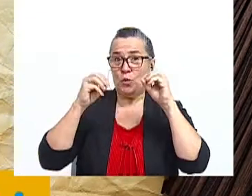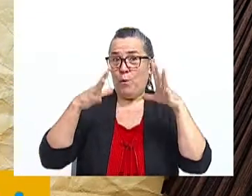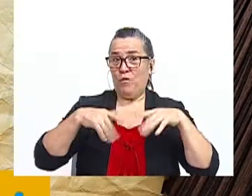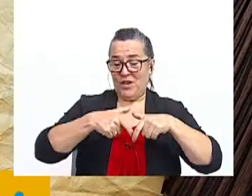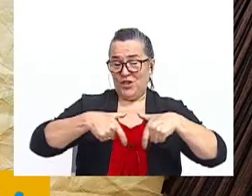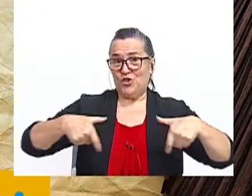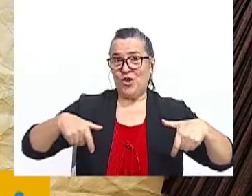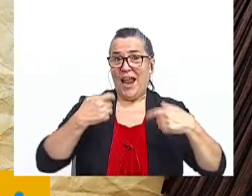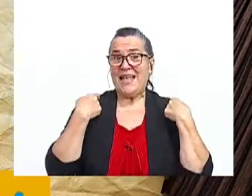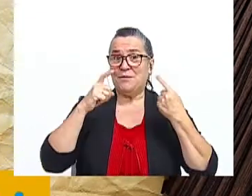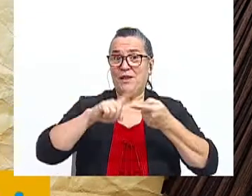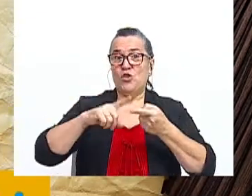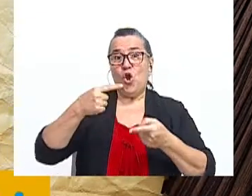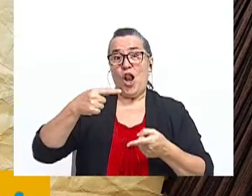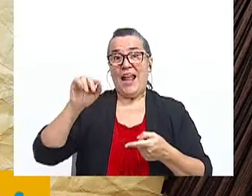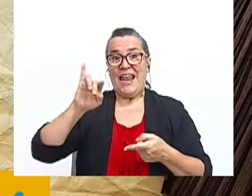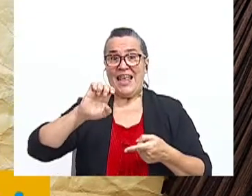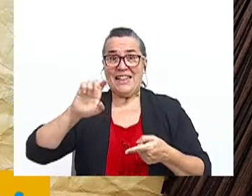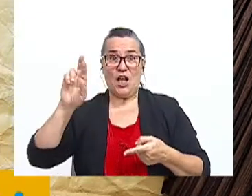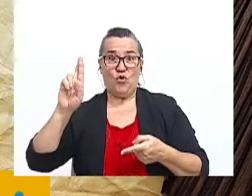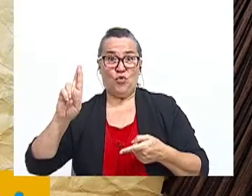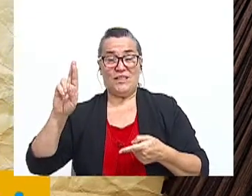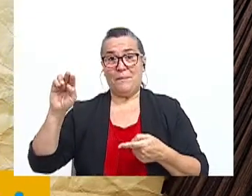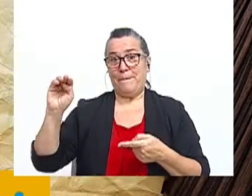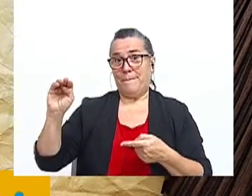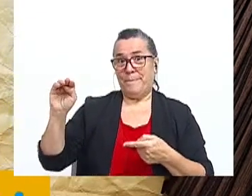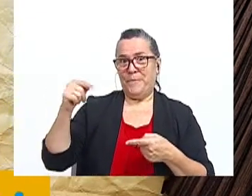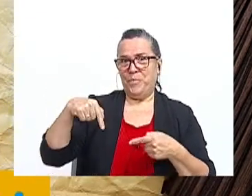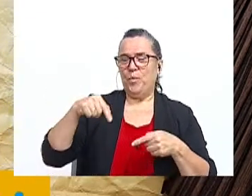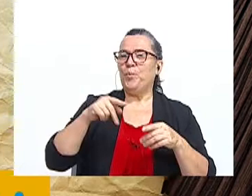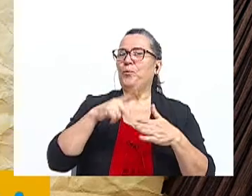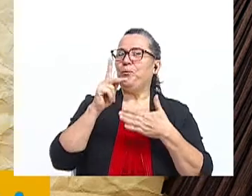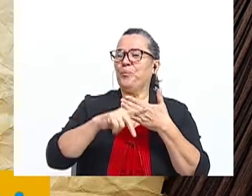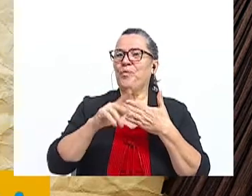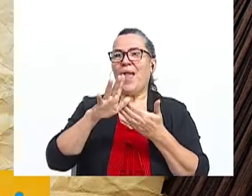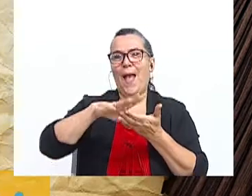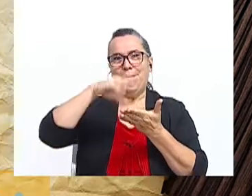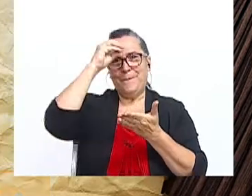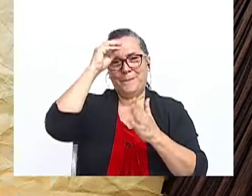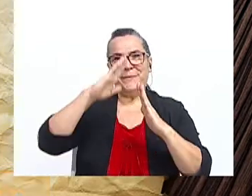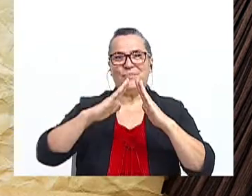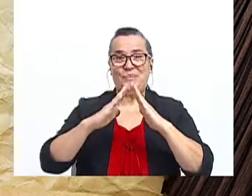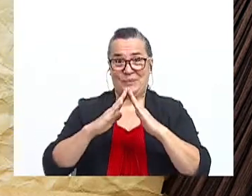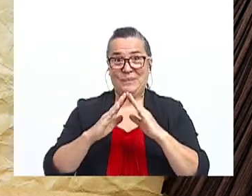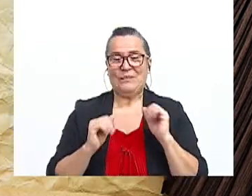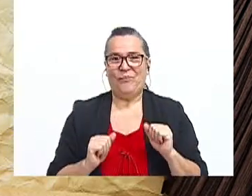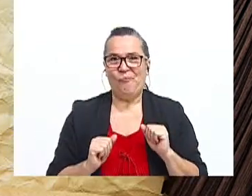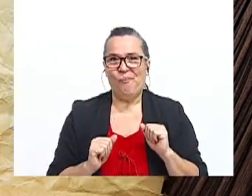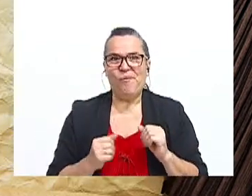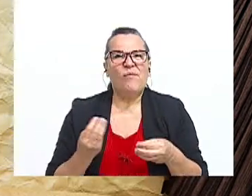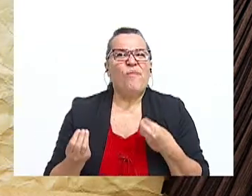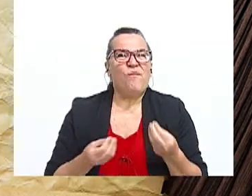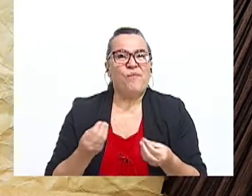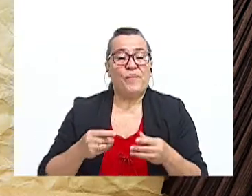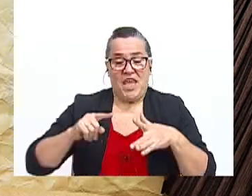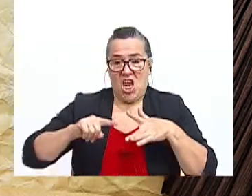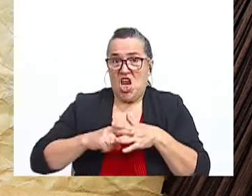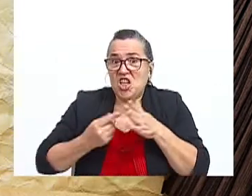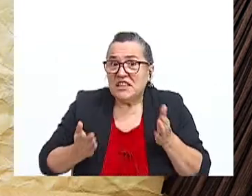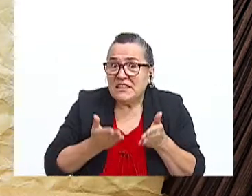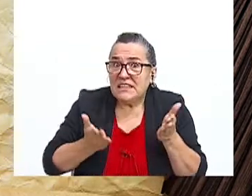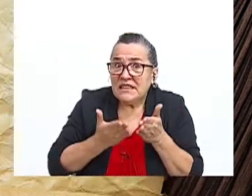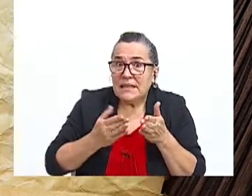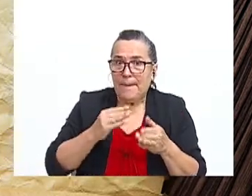de español, Gretel Ruiz Mejía, y este es su programa Aprendo en Casa, que es una iniciativa